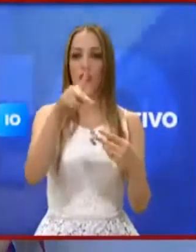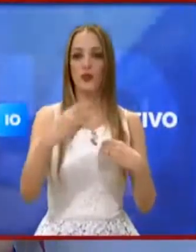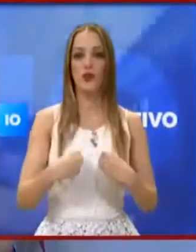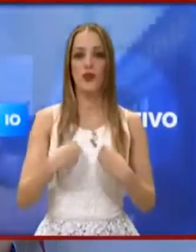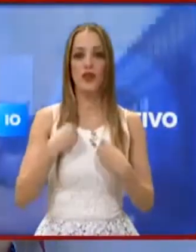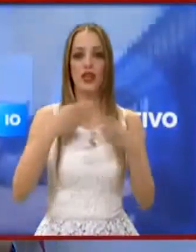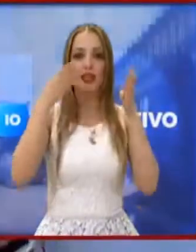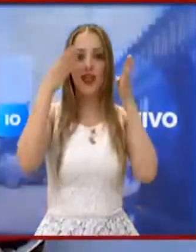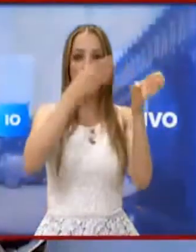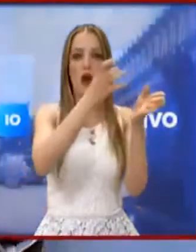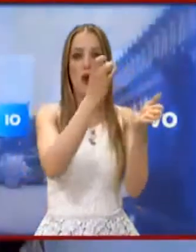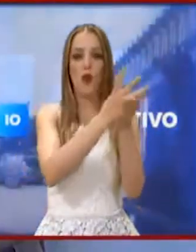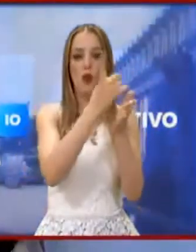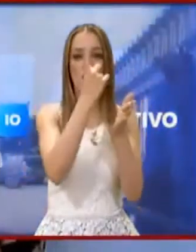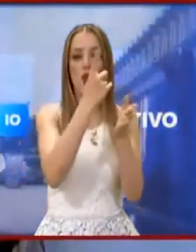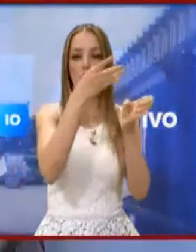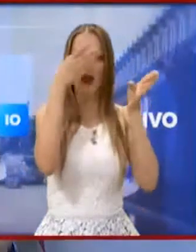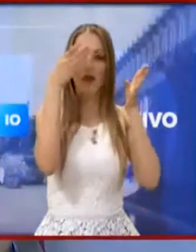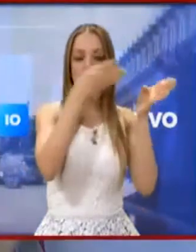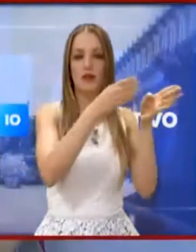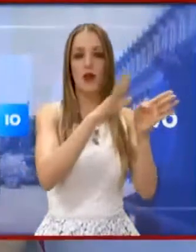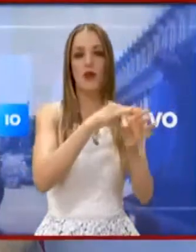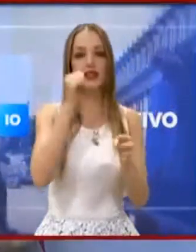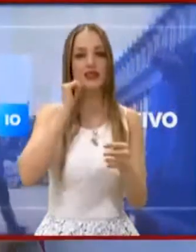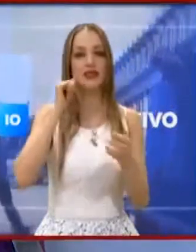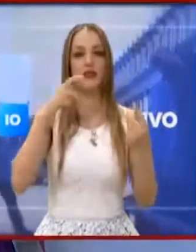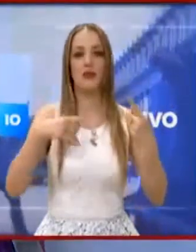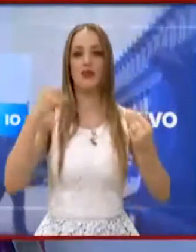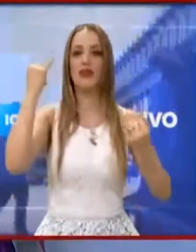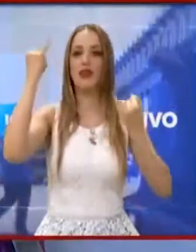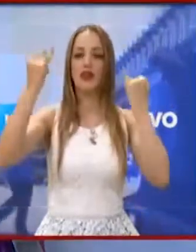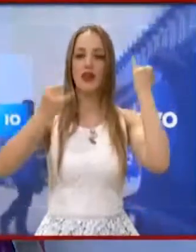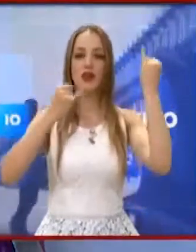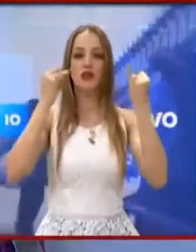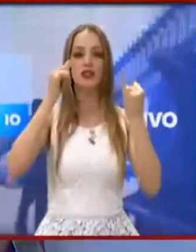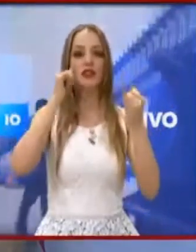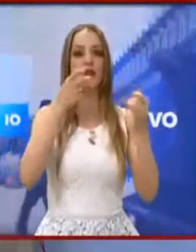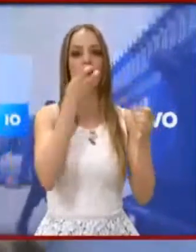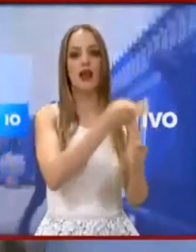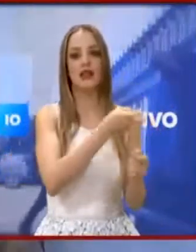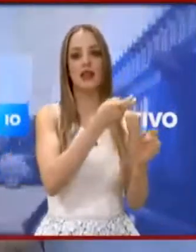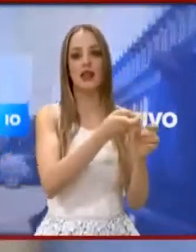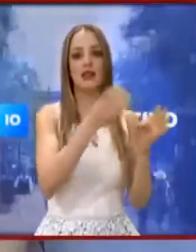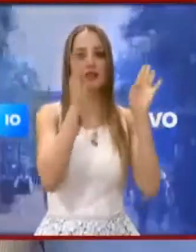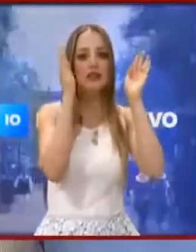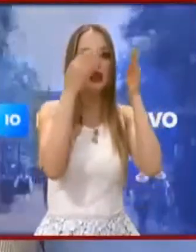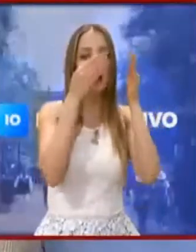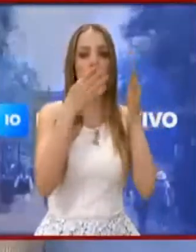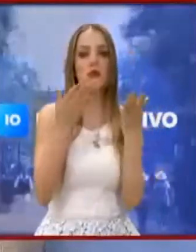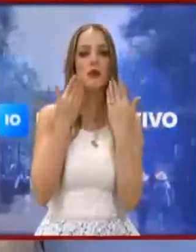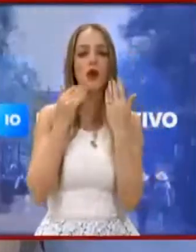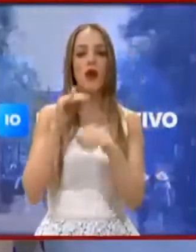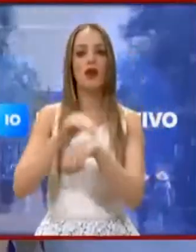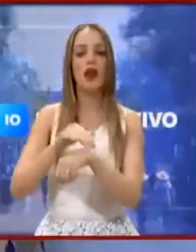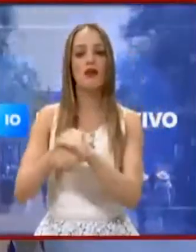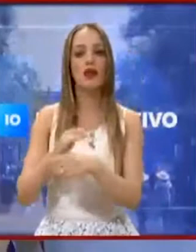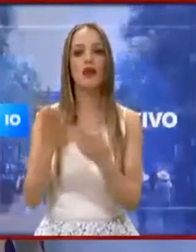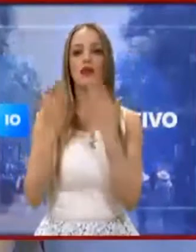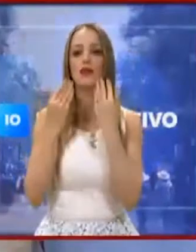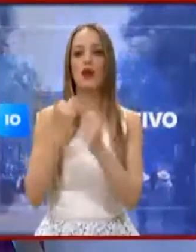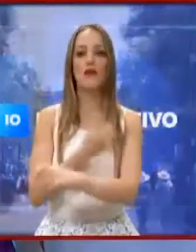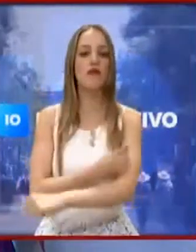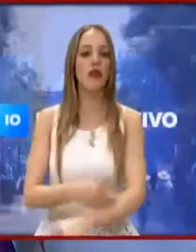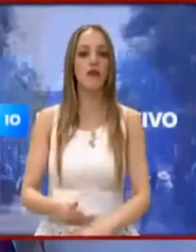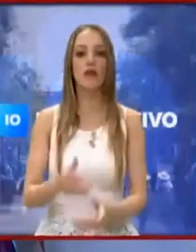esa persona, porque hay veces que nos ilusionamos con alguien y de pronto todo es con esa persona, todo. Nos despertamos,